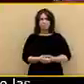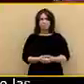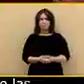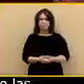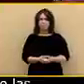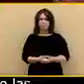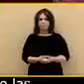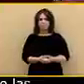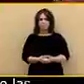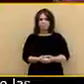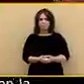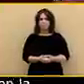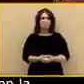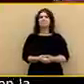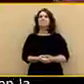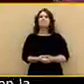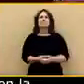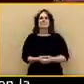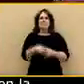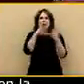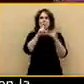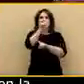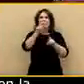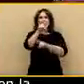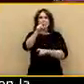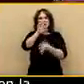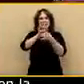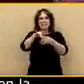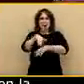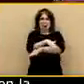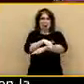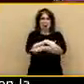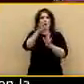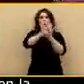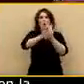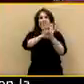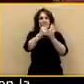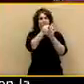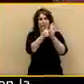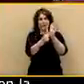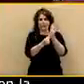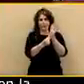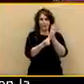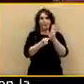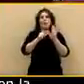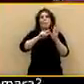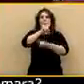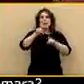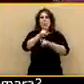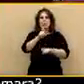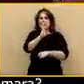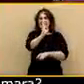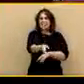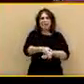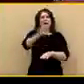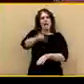Comenzamos con las preguntas dirigidas al Gobierno conforme al orden remitido por él mismo. Preguntas dirigidas al señor Presidente